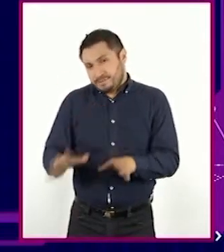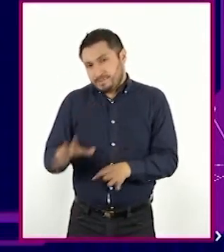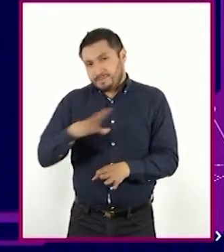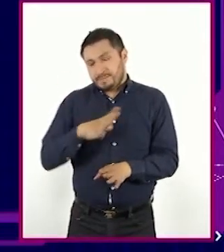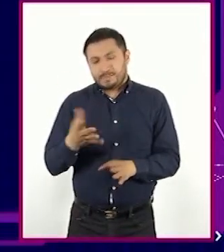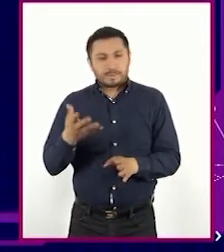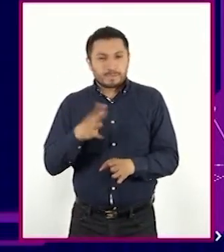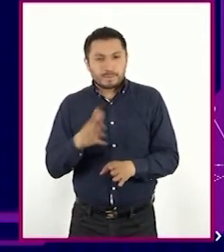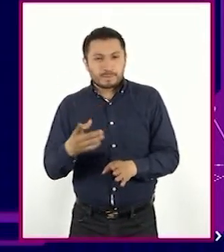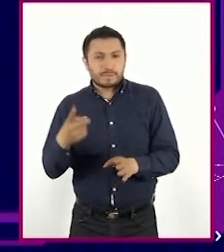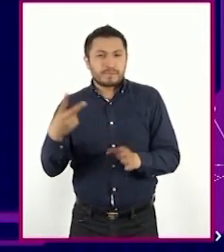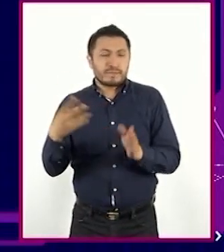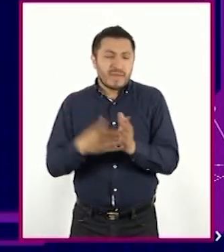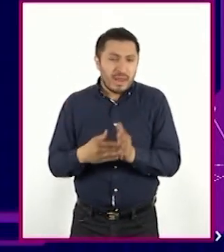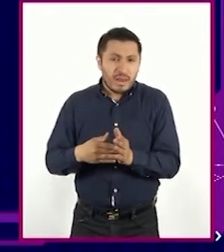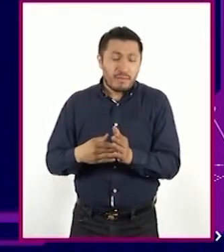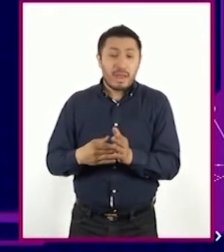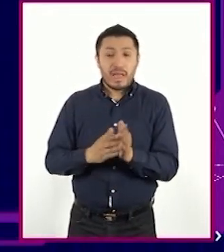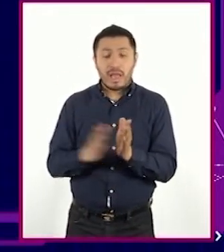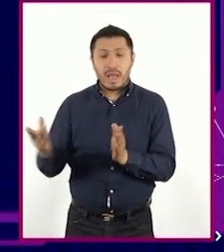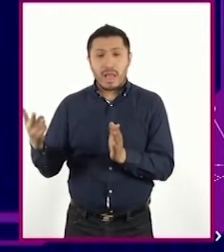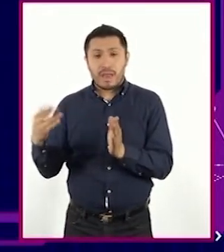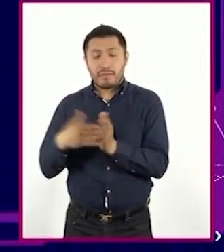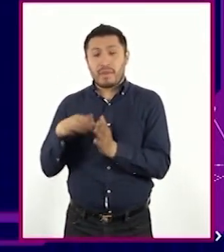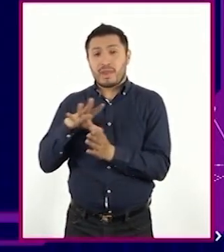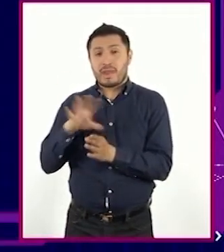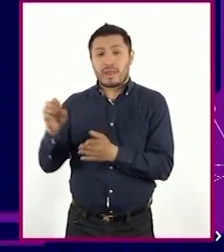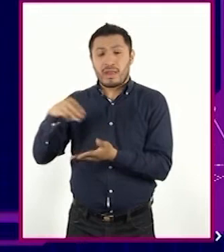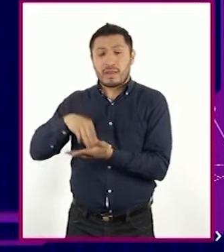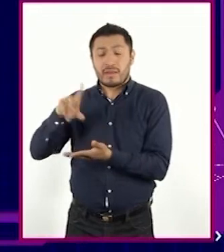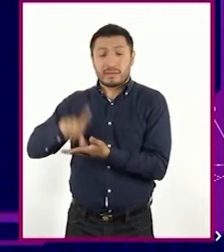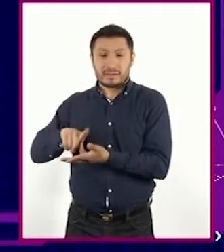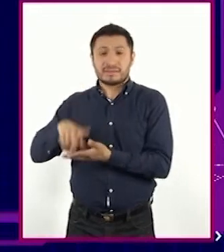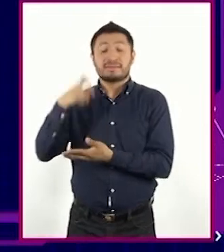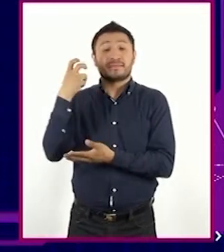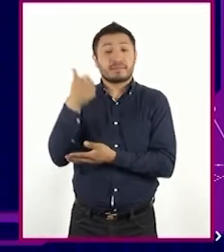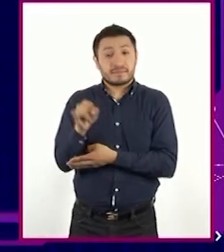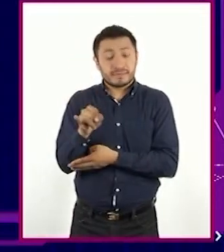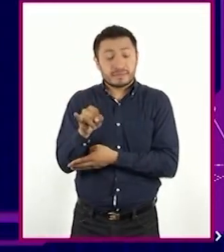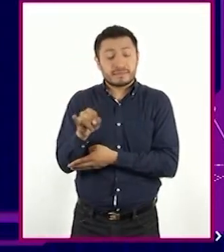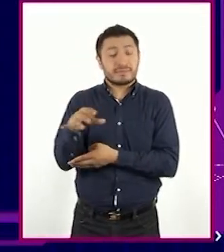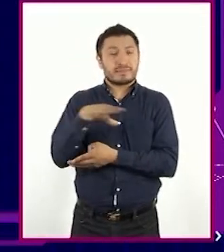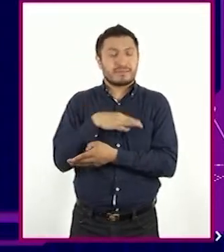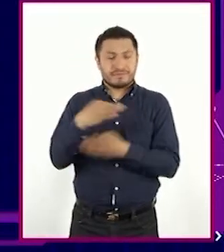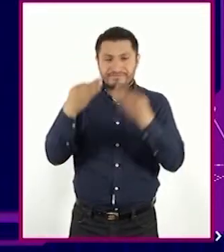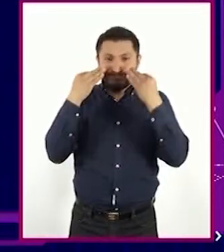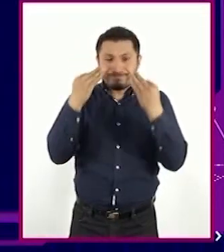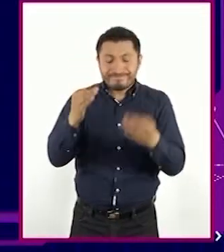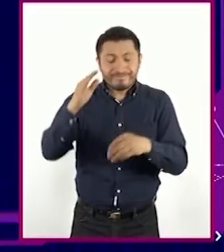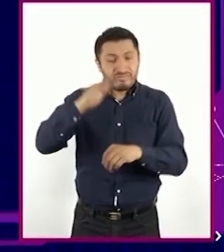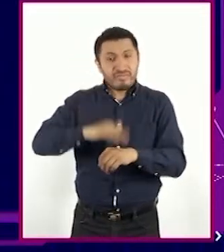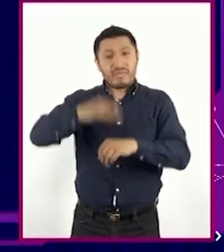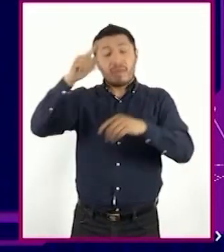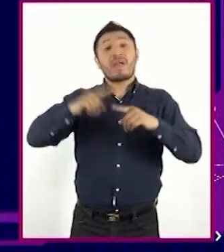un rango entre 2,000 y 2,500 mililitros. De este modo, notamos que hay más variedad en los datos